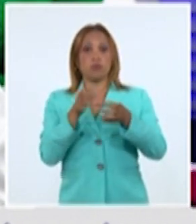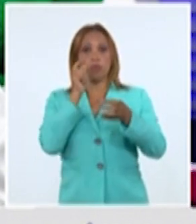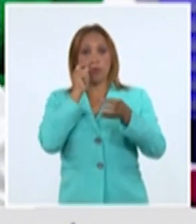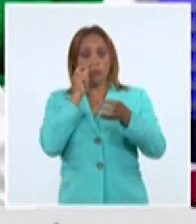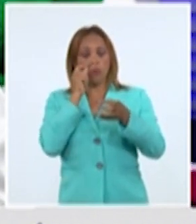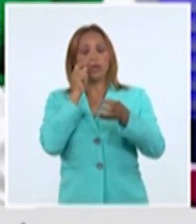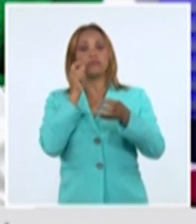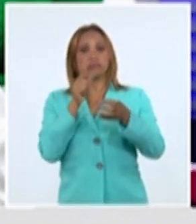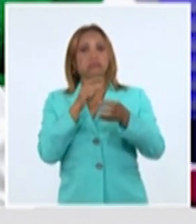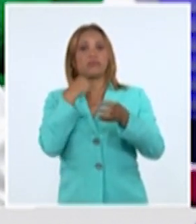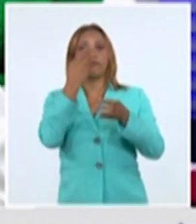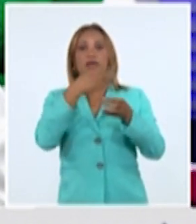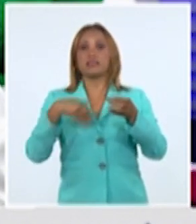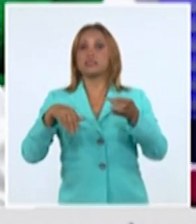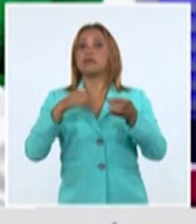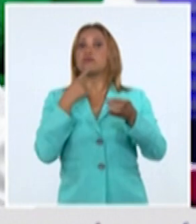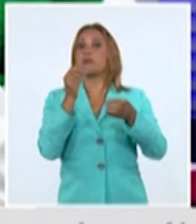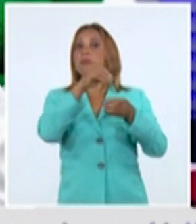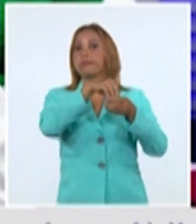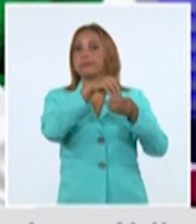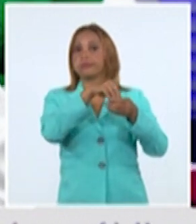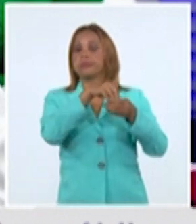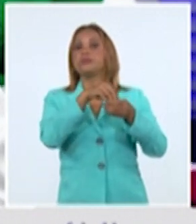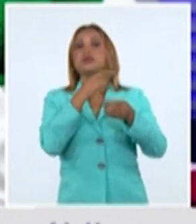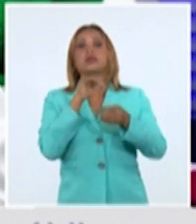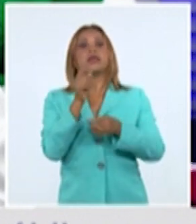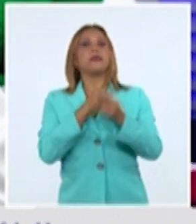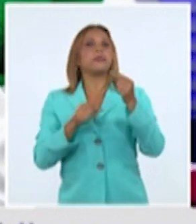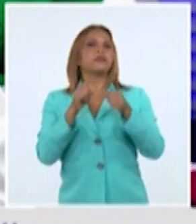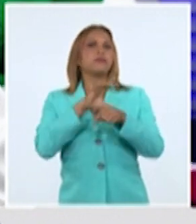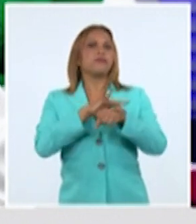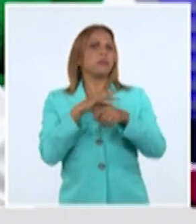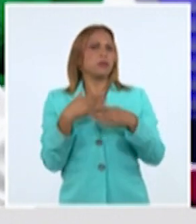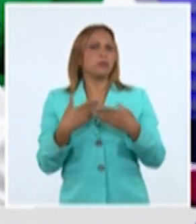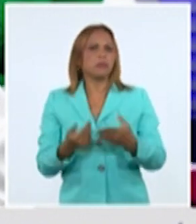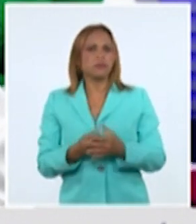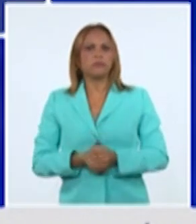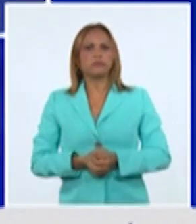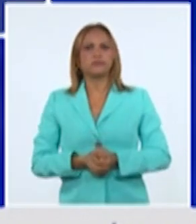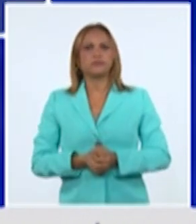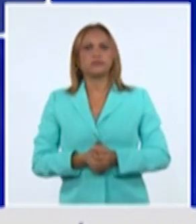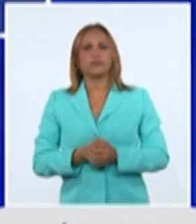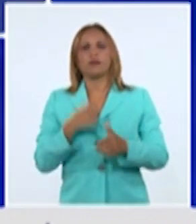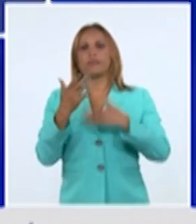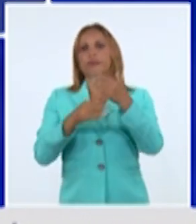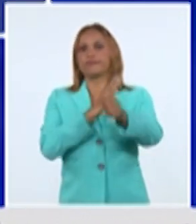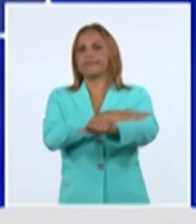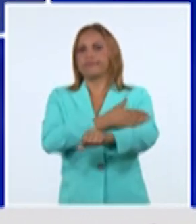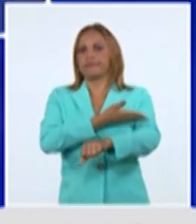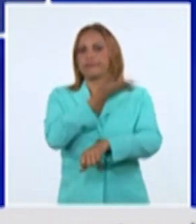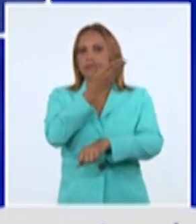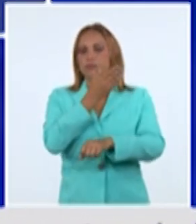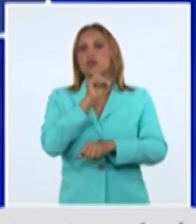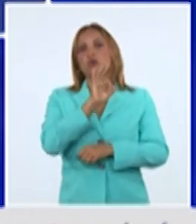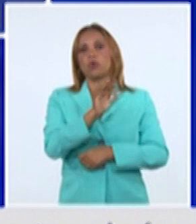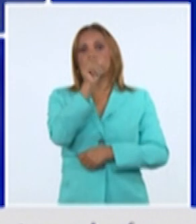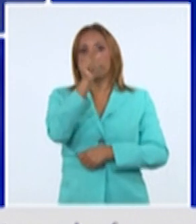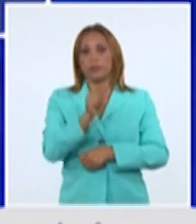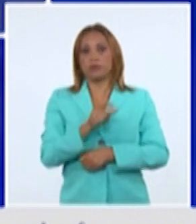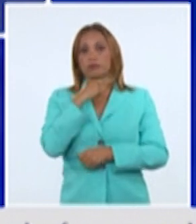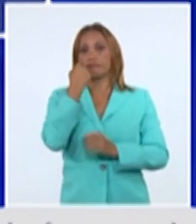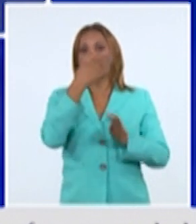entre los fallecidos, y entre las principales comorbilidades, hipertensión arterial en 8 de los